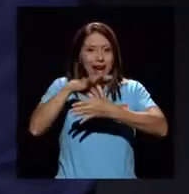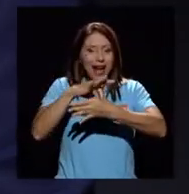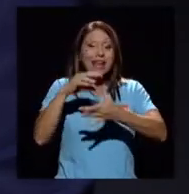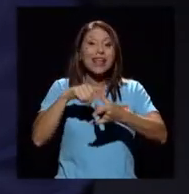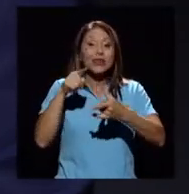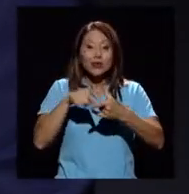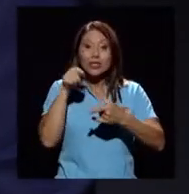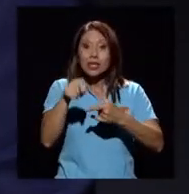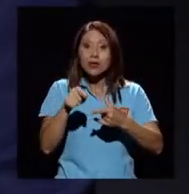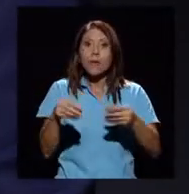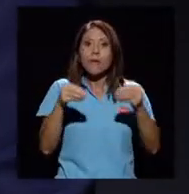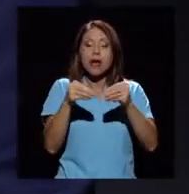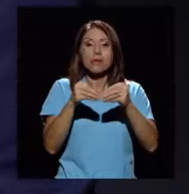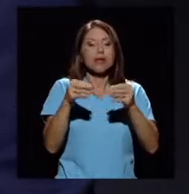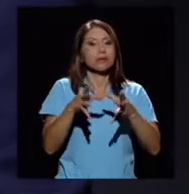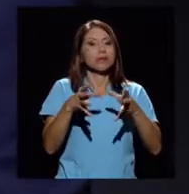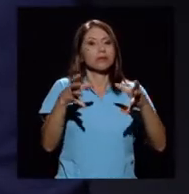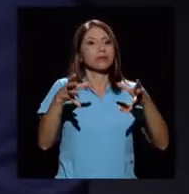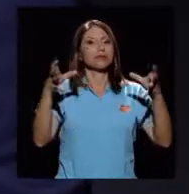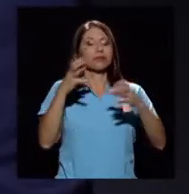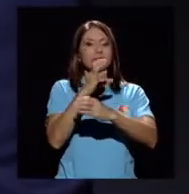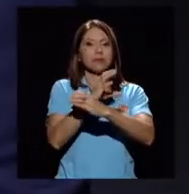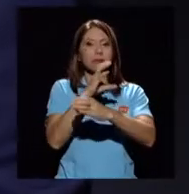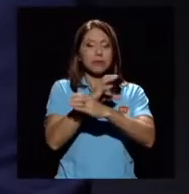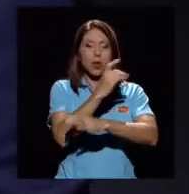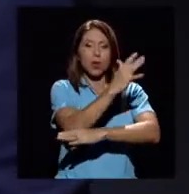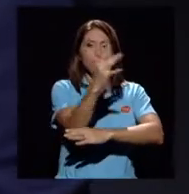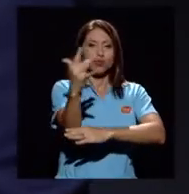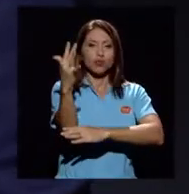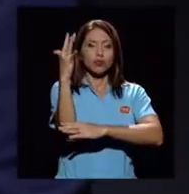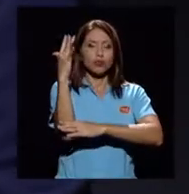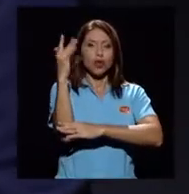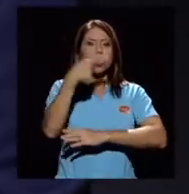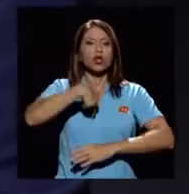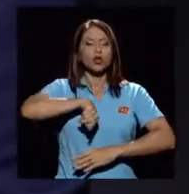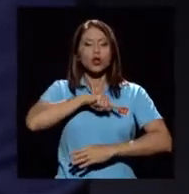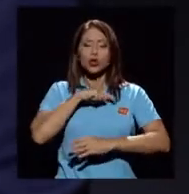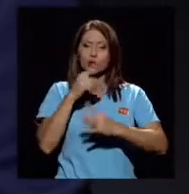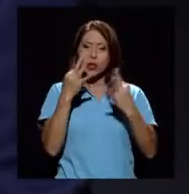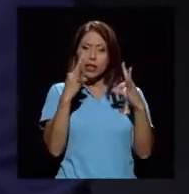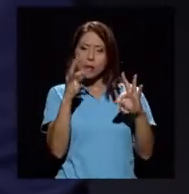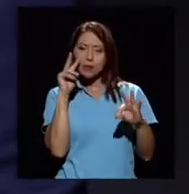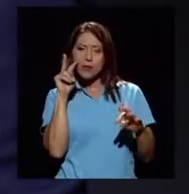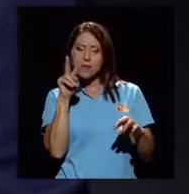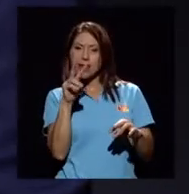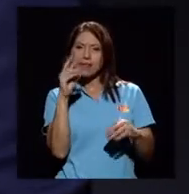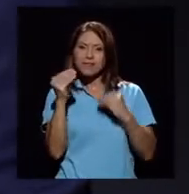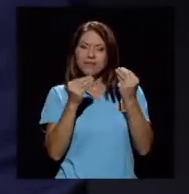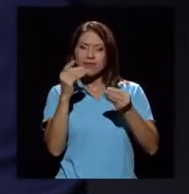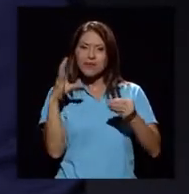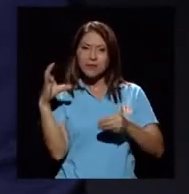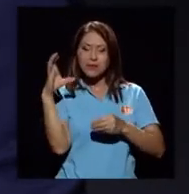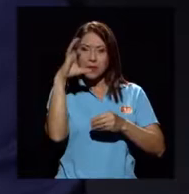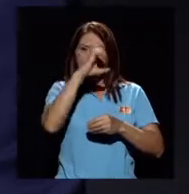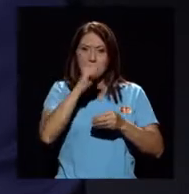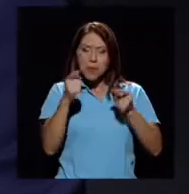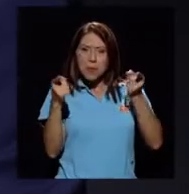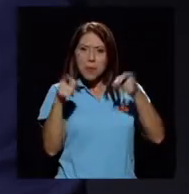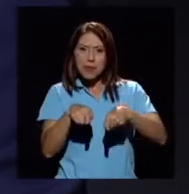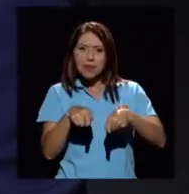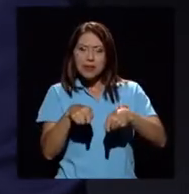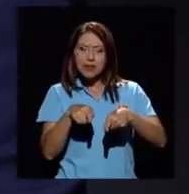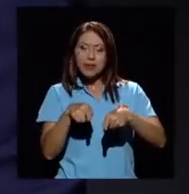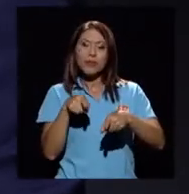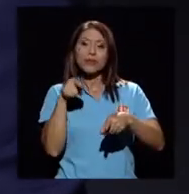boscosa. Entonces, tratamos de estimar el efecto, digamos, marginal, ¿verdad? ¿Cuál es el